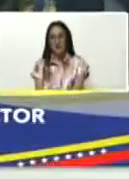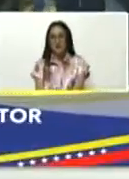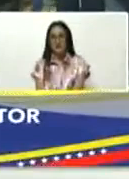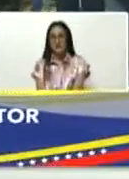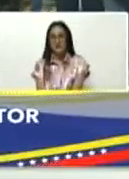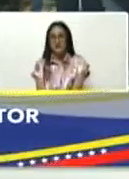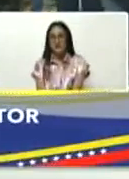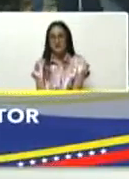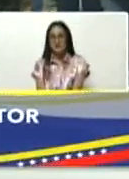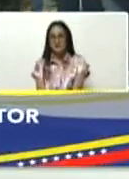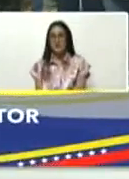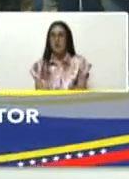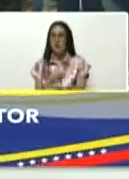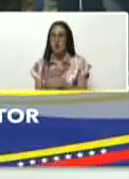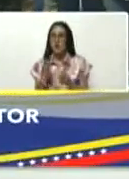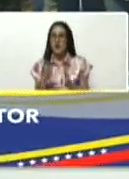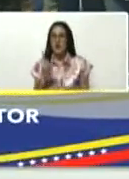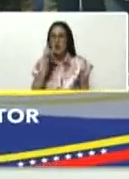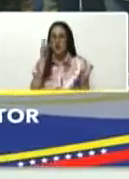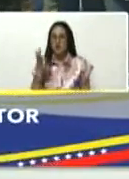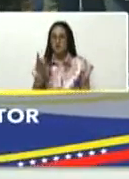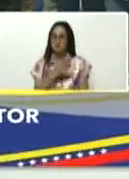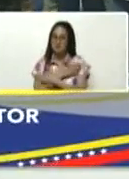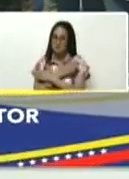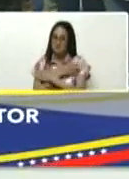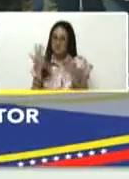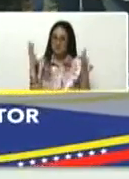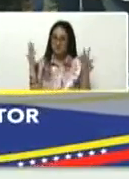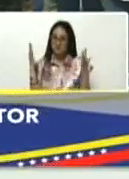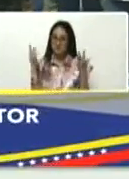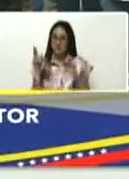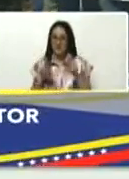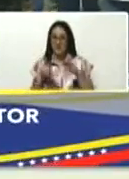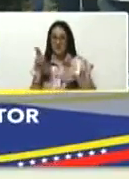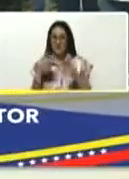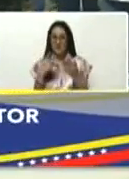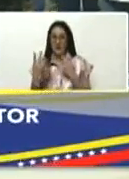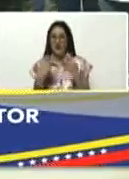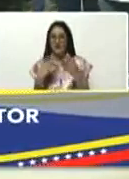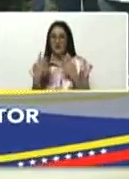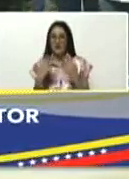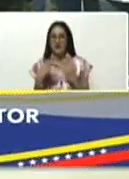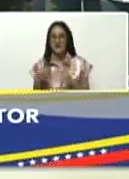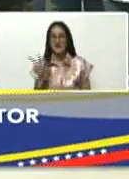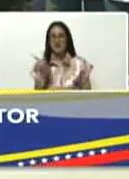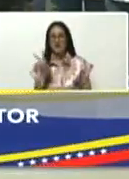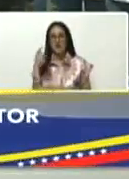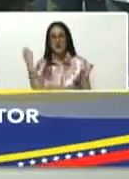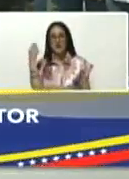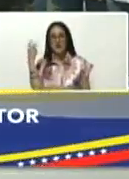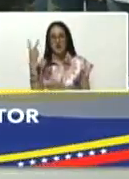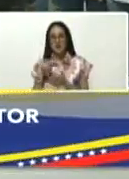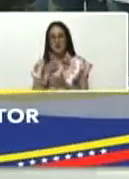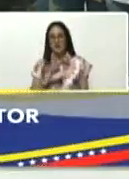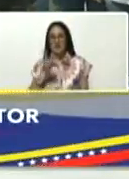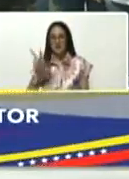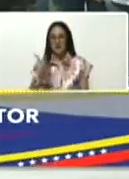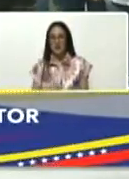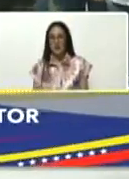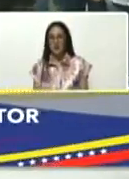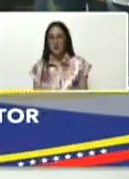Y gobernador Alberto Galíndez, los felicito por esta expoferia Venezuela Llanera 2022.